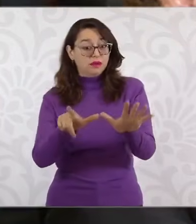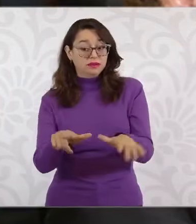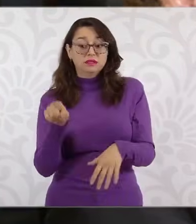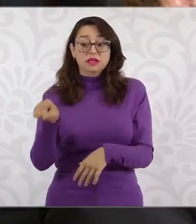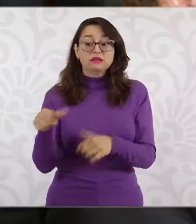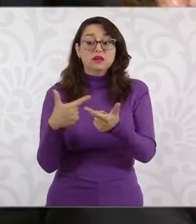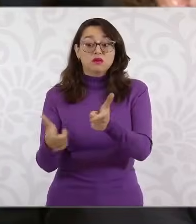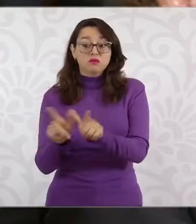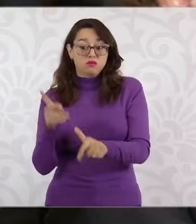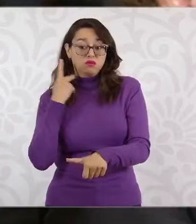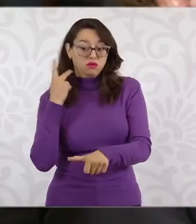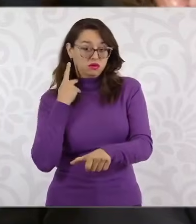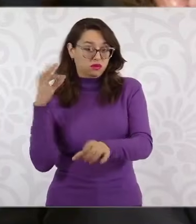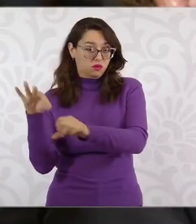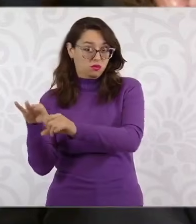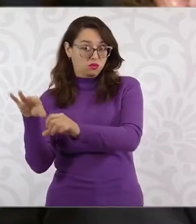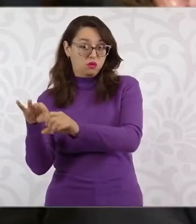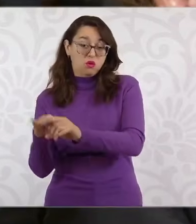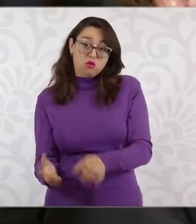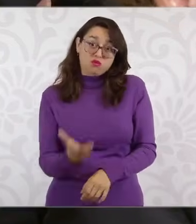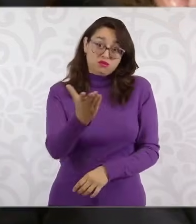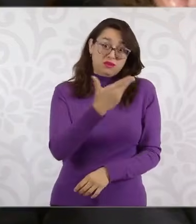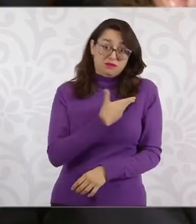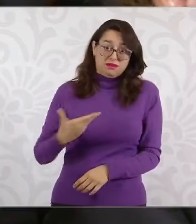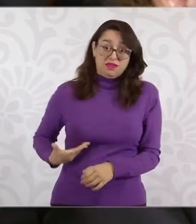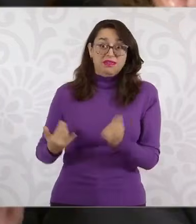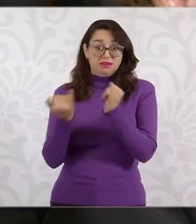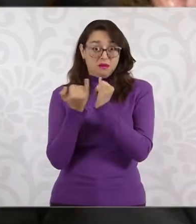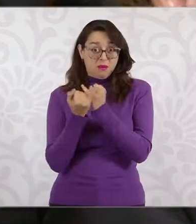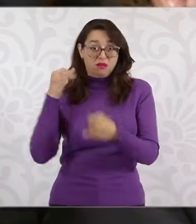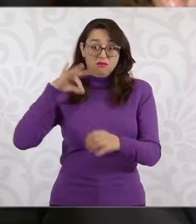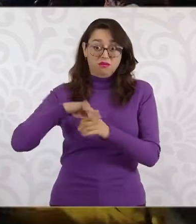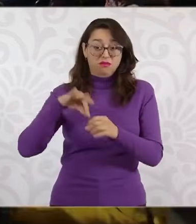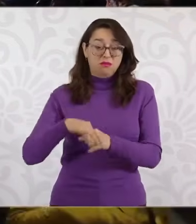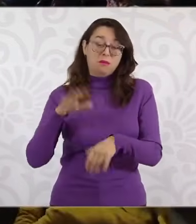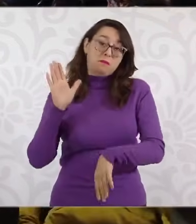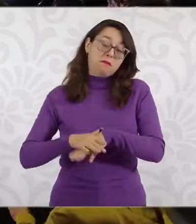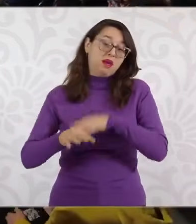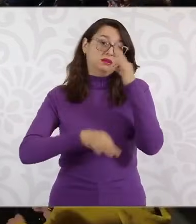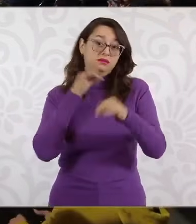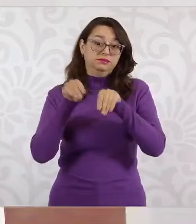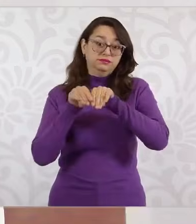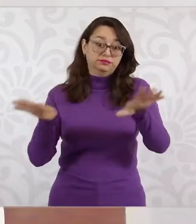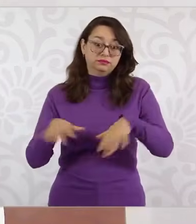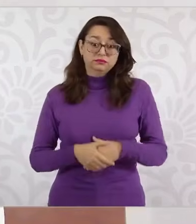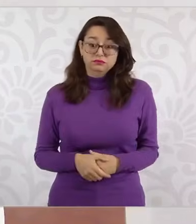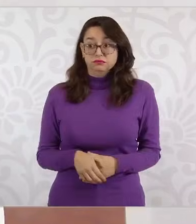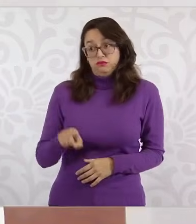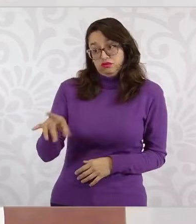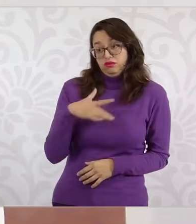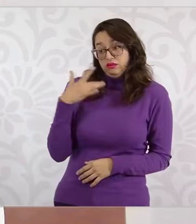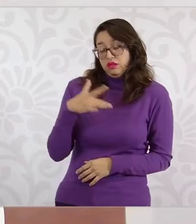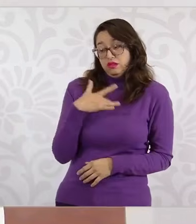para las candidaturas del partido que tenga mayor fuerza. Pues es una interpretación.